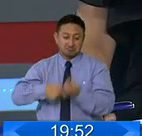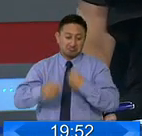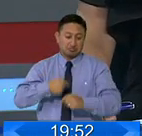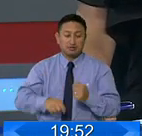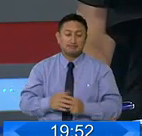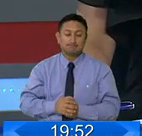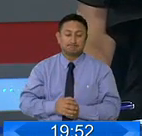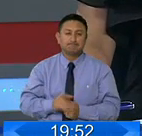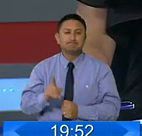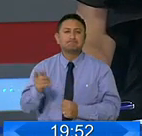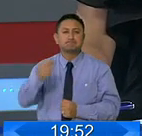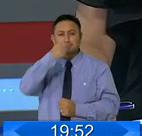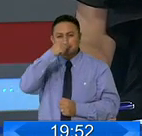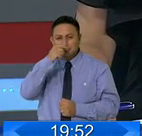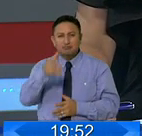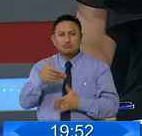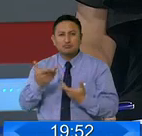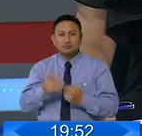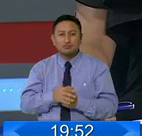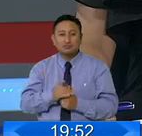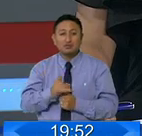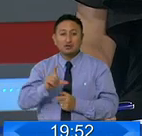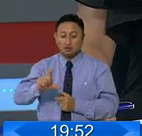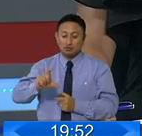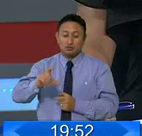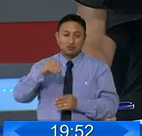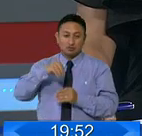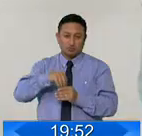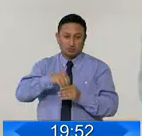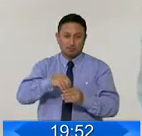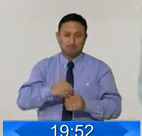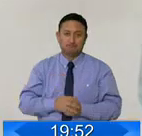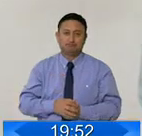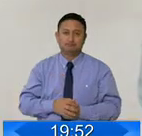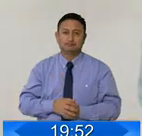Guayaquil. La droga se encontraba encapsulada.